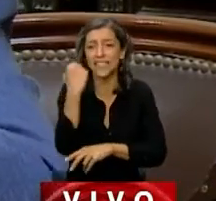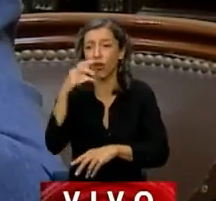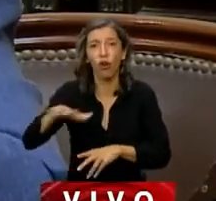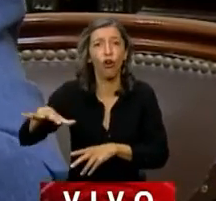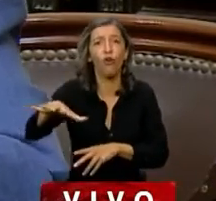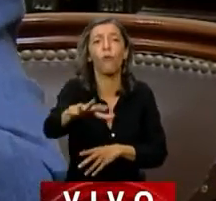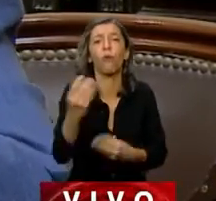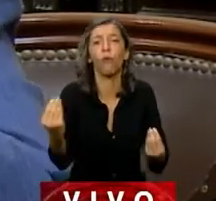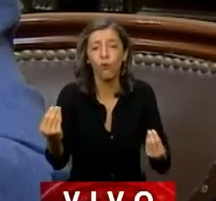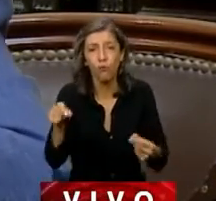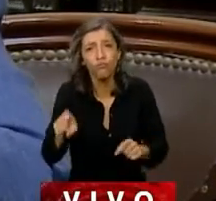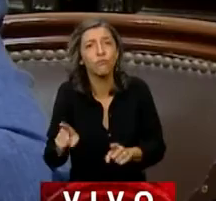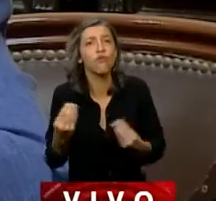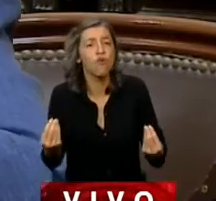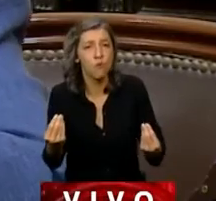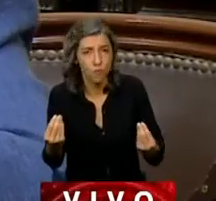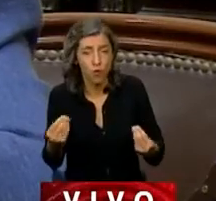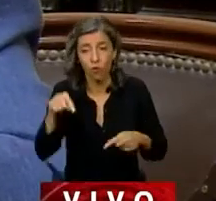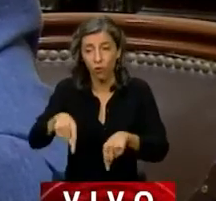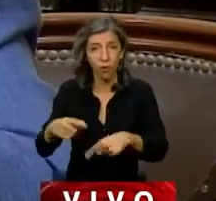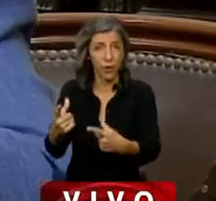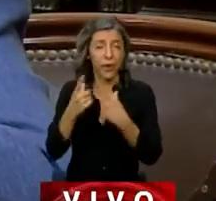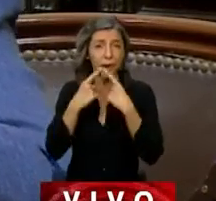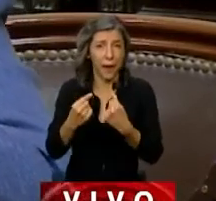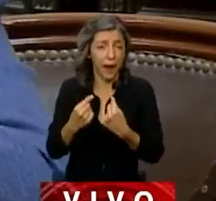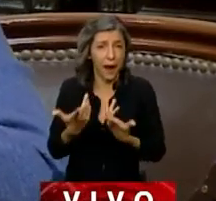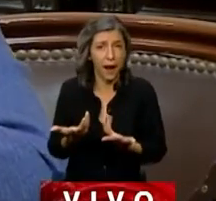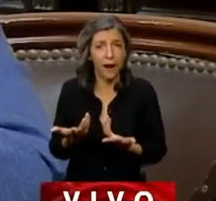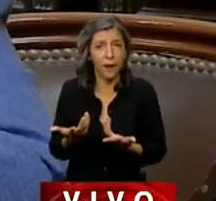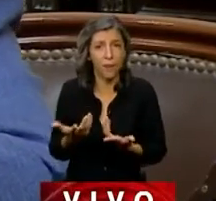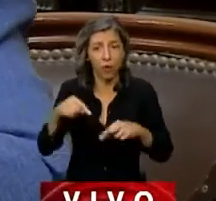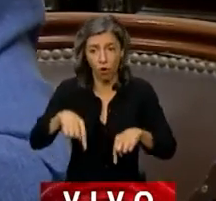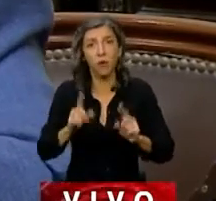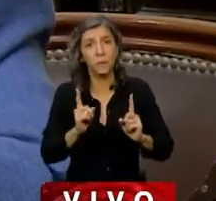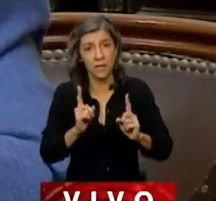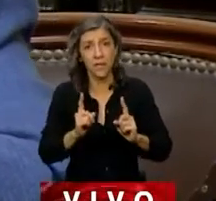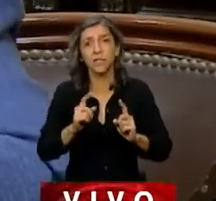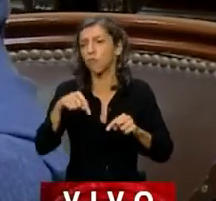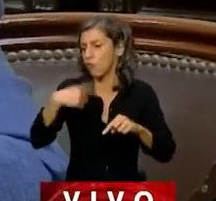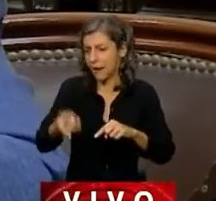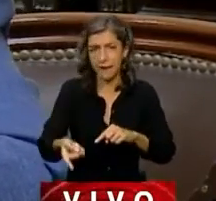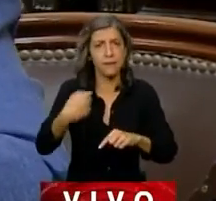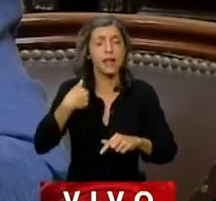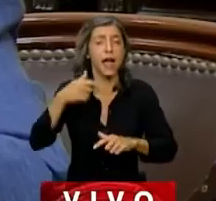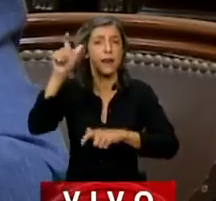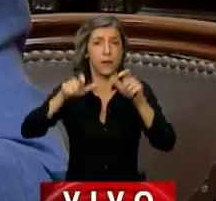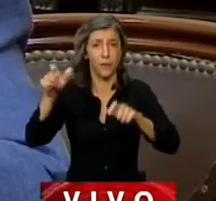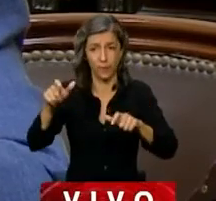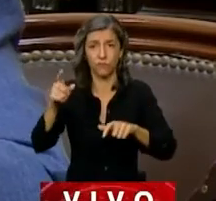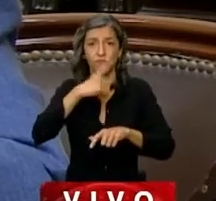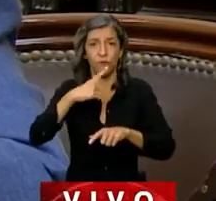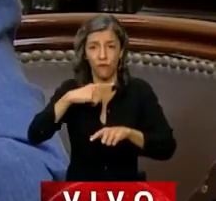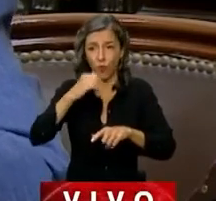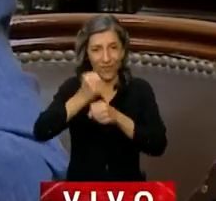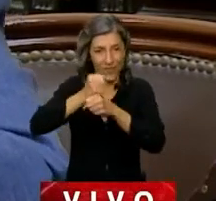ellos cuando hoy nos están reclamando? De hecho, hoy están los fruticultores, hoy o mañana están los fruticultores acá en Buenos Aires con el